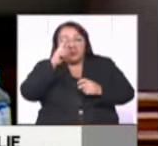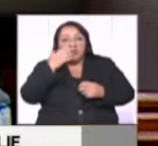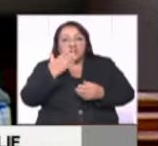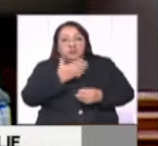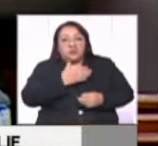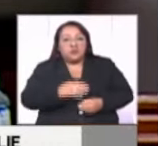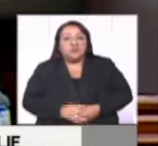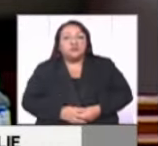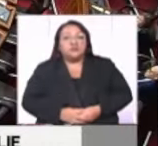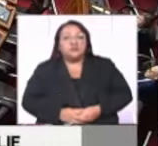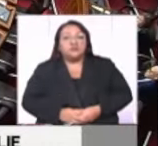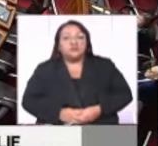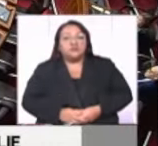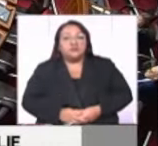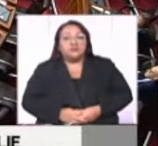presidente. Gracias, congresista.